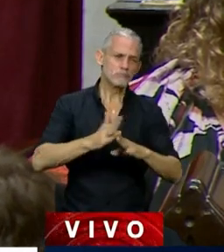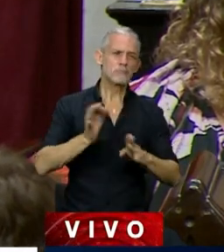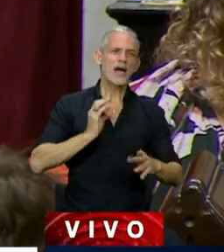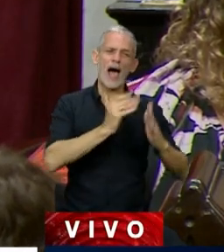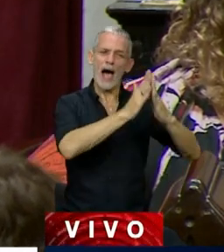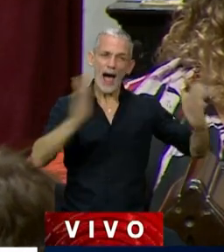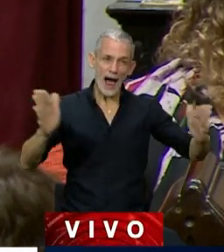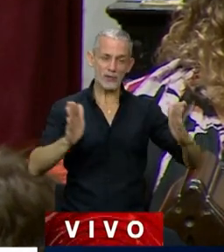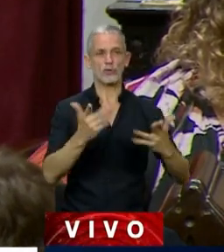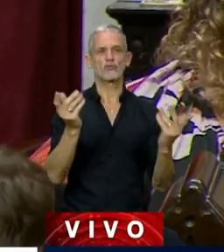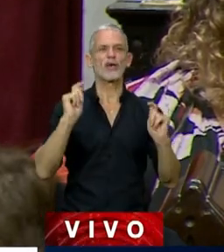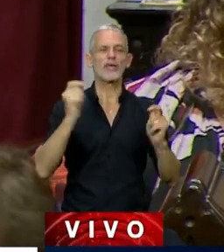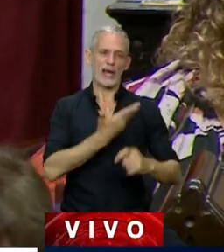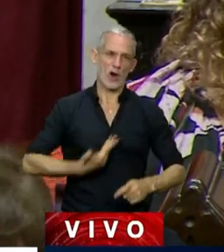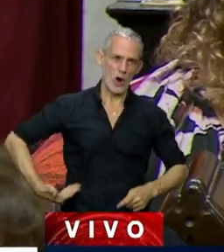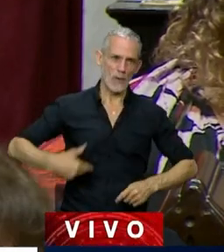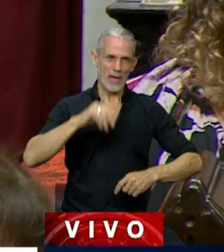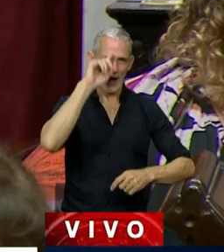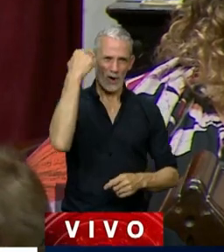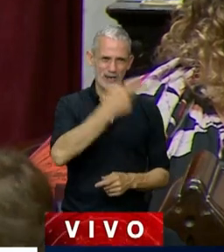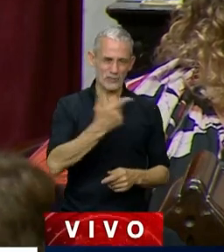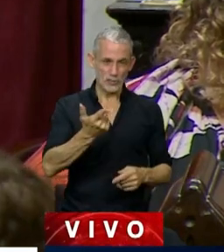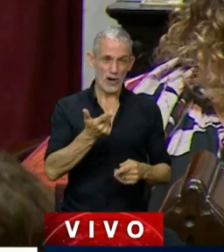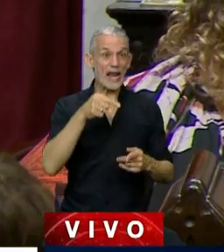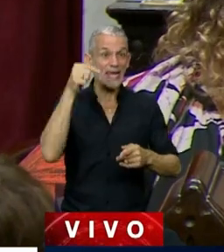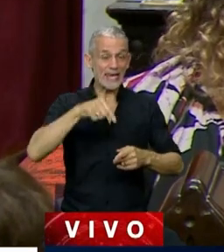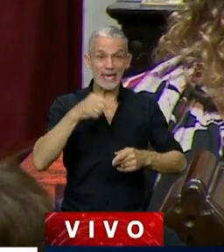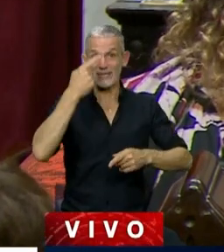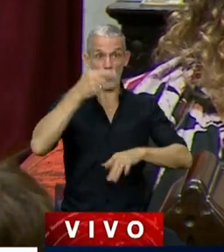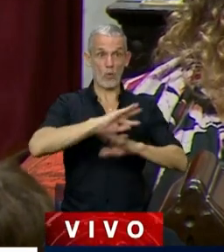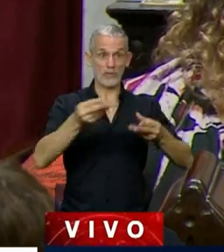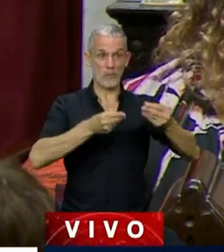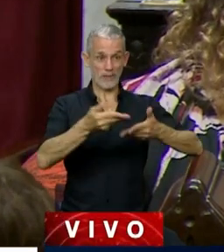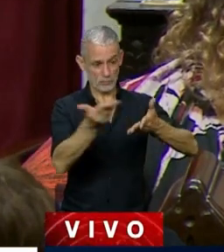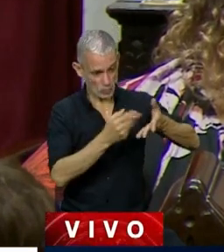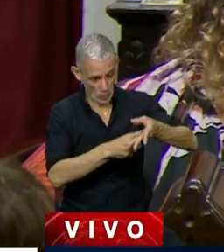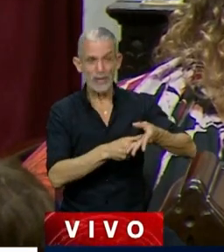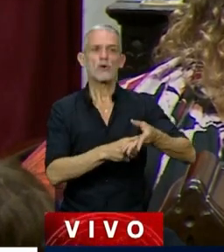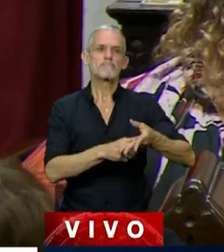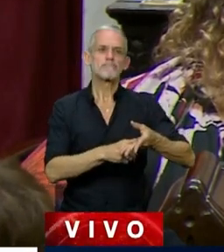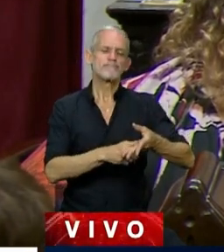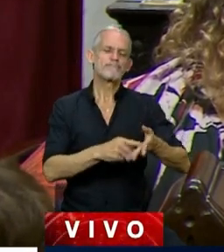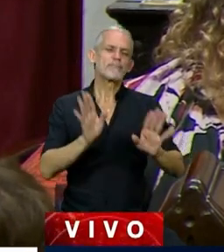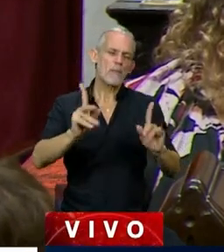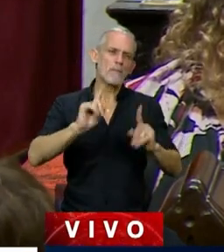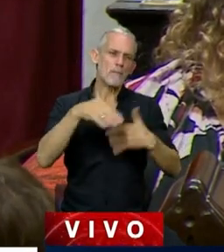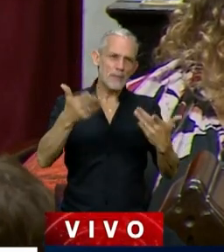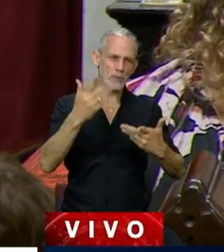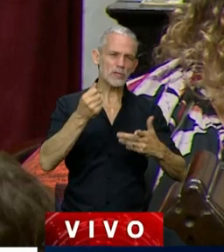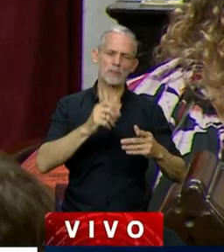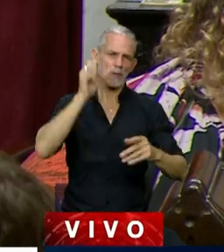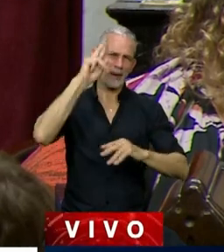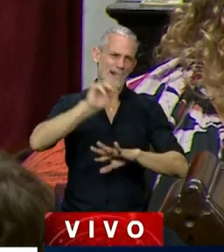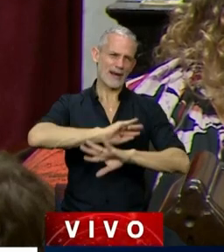estos años viene tomando el gobierno y con este, su último presupuesto, está consagrando y llevando a la